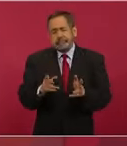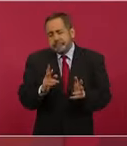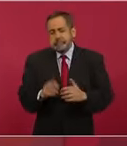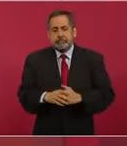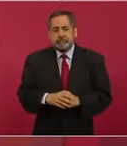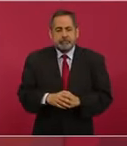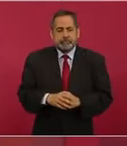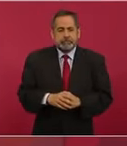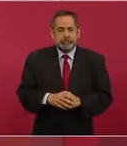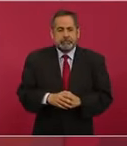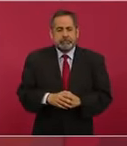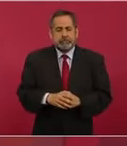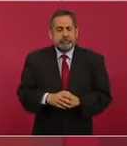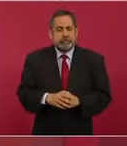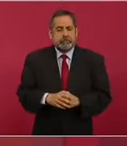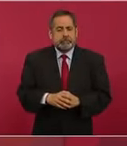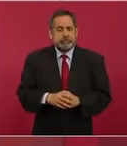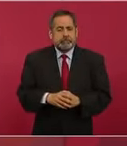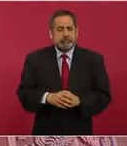No se